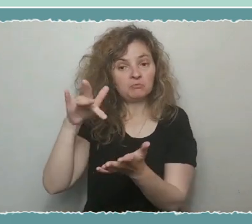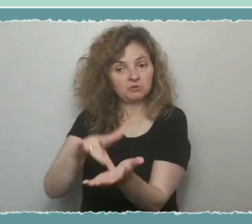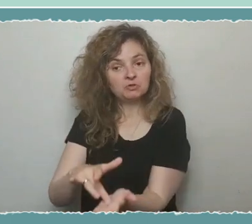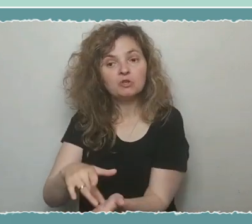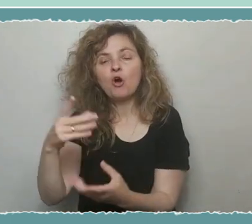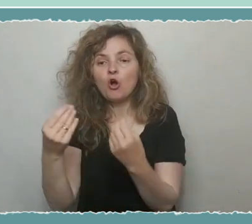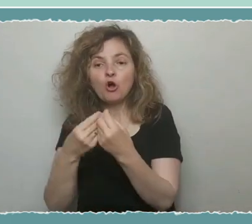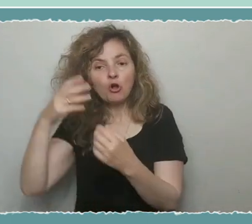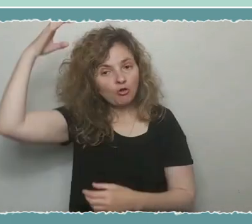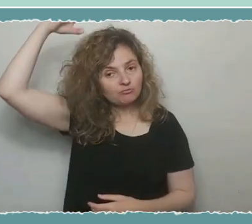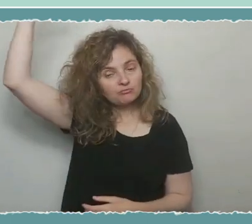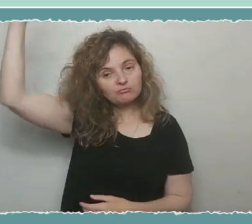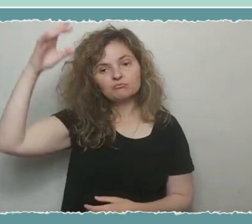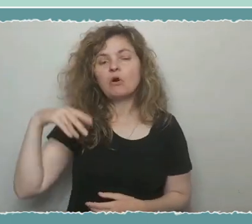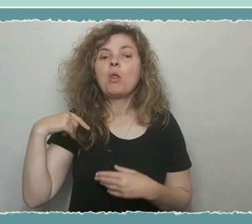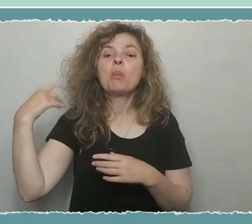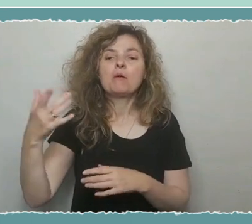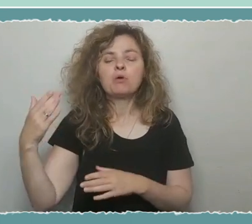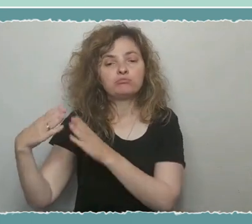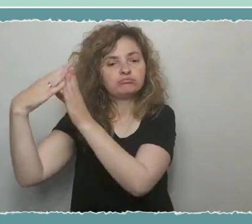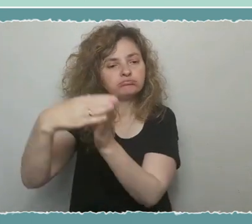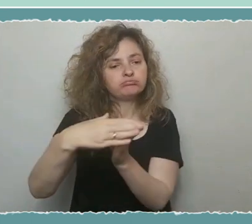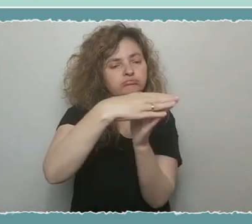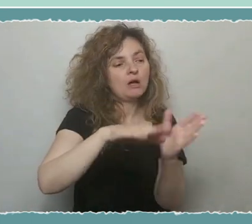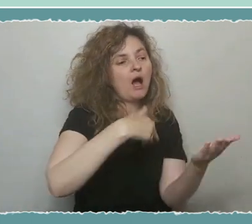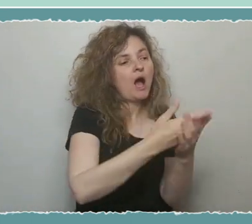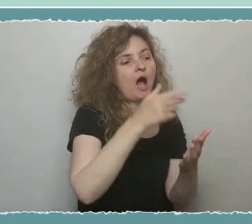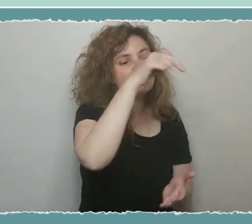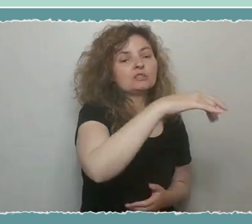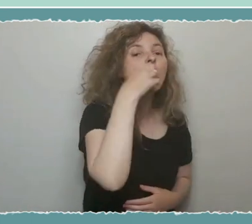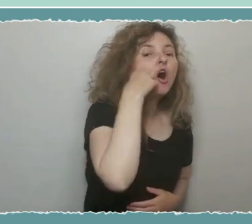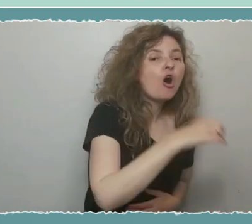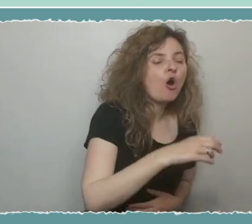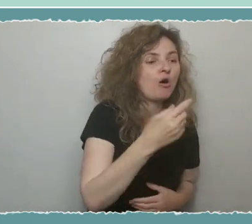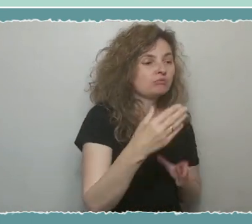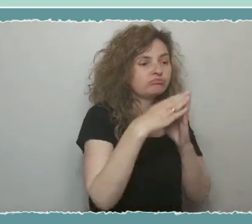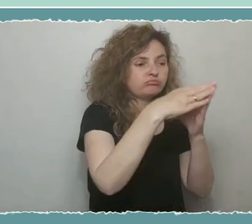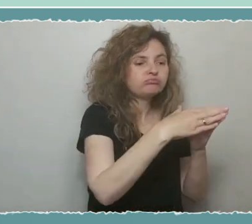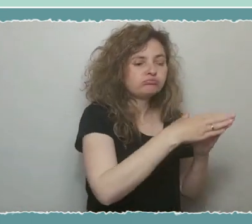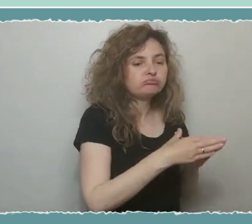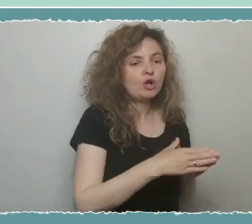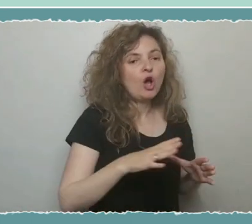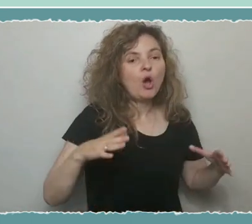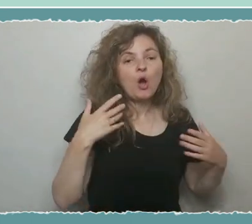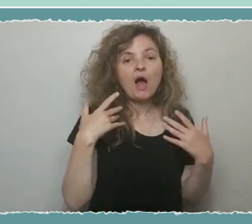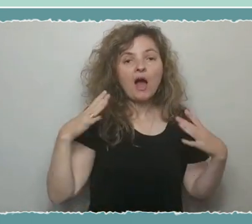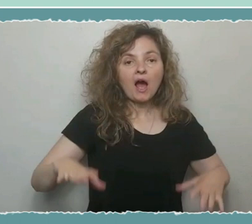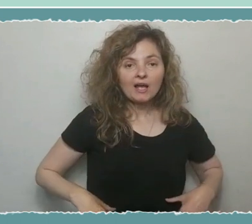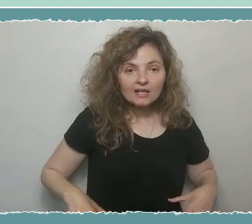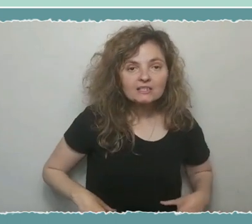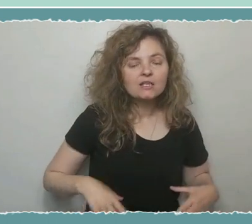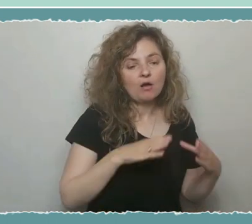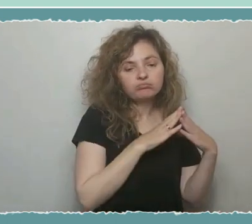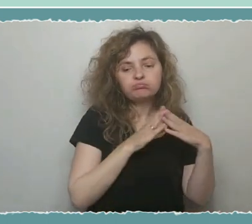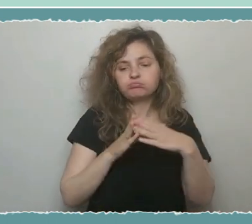quedou ali moi contento con Gregorio, e logo estiveron en Cuba, tamén logo pasaron pola Argentina, por Buenos Aires, en Buenos